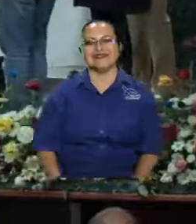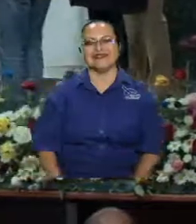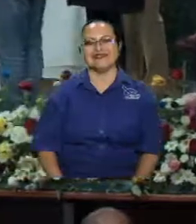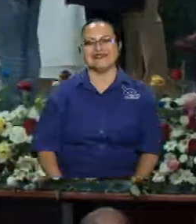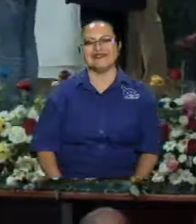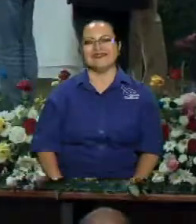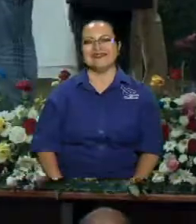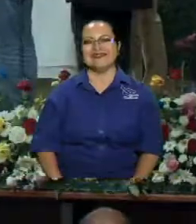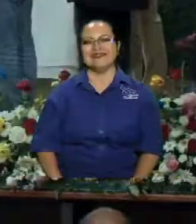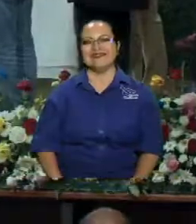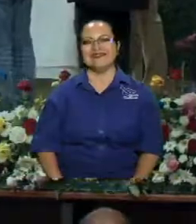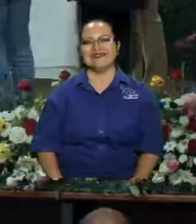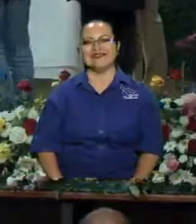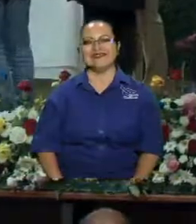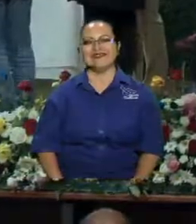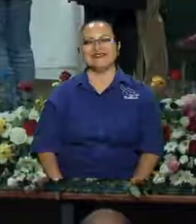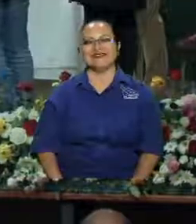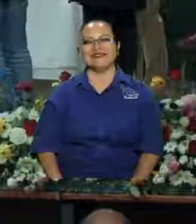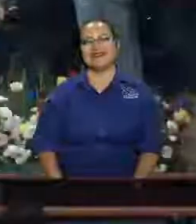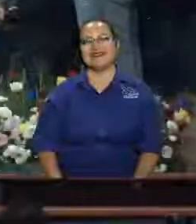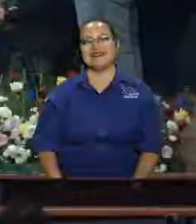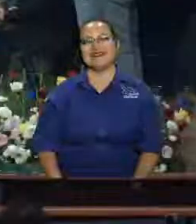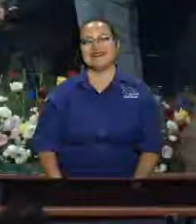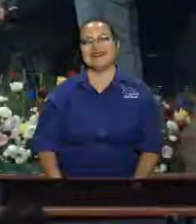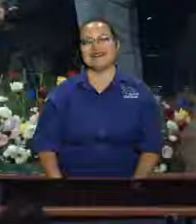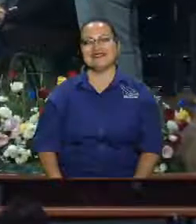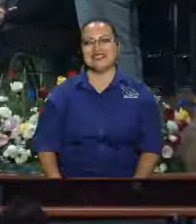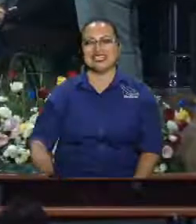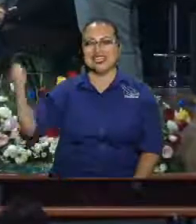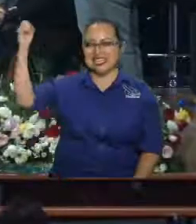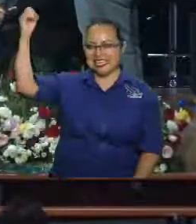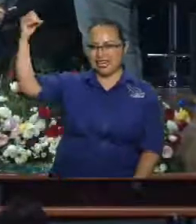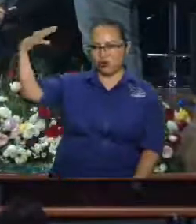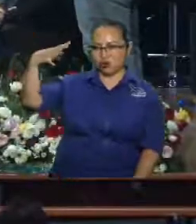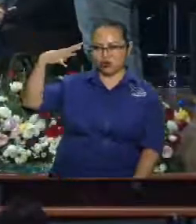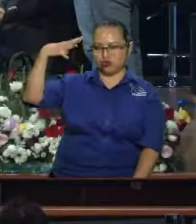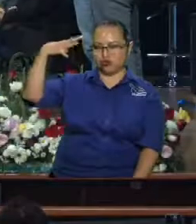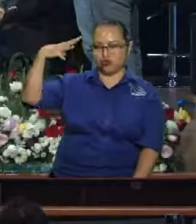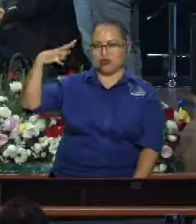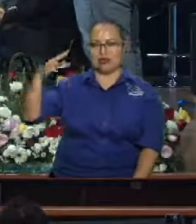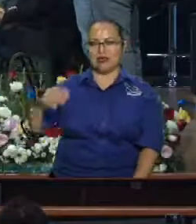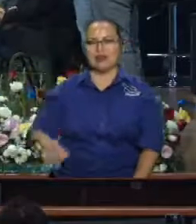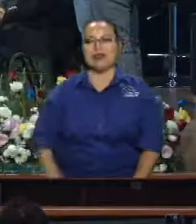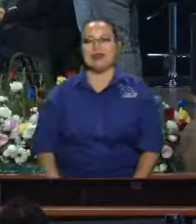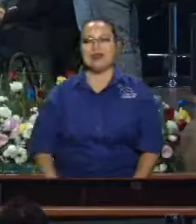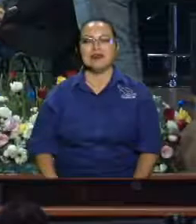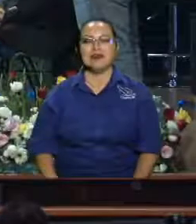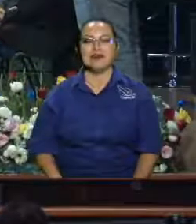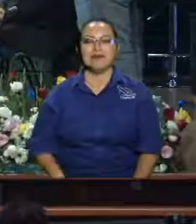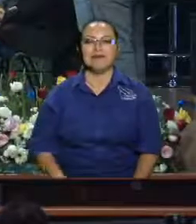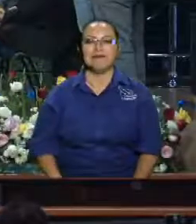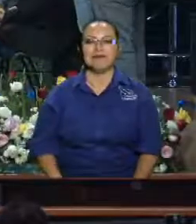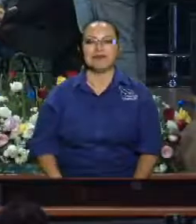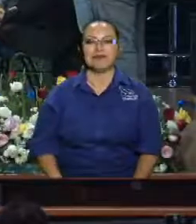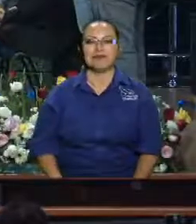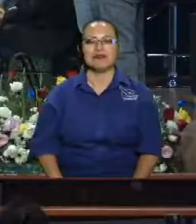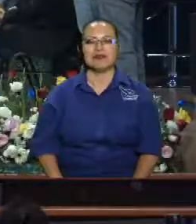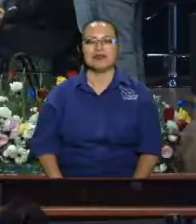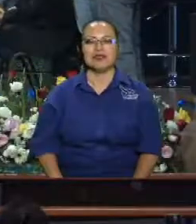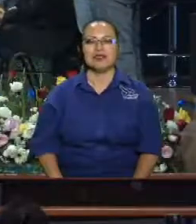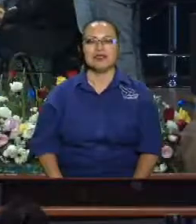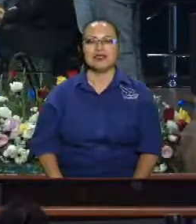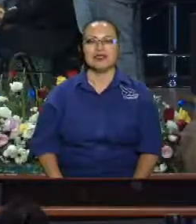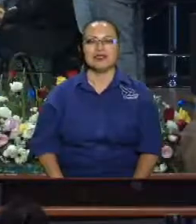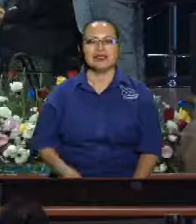Vaya, ahí por ahí quédate cerca. ¿Y ahora? La luz. Pero fíjate que yo